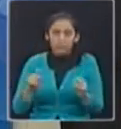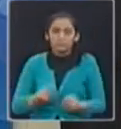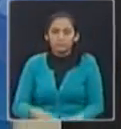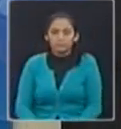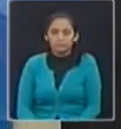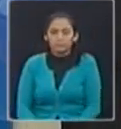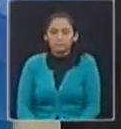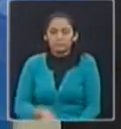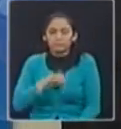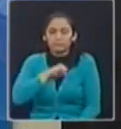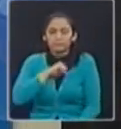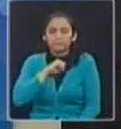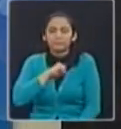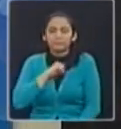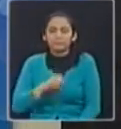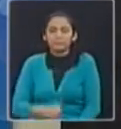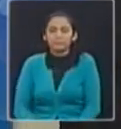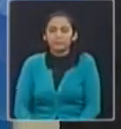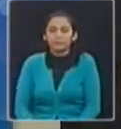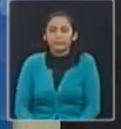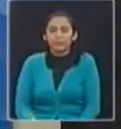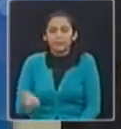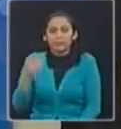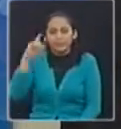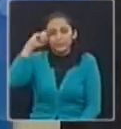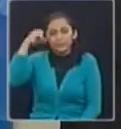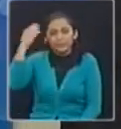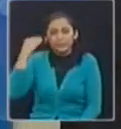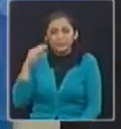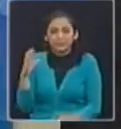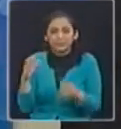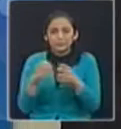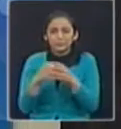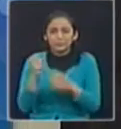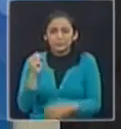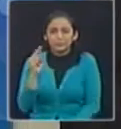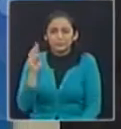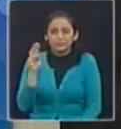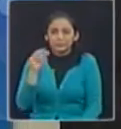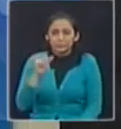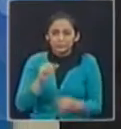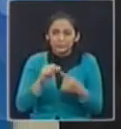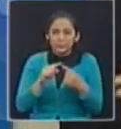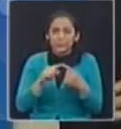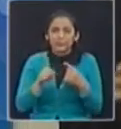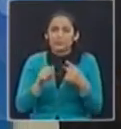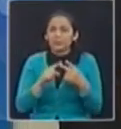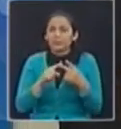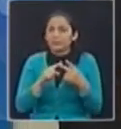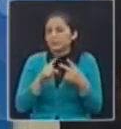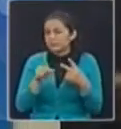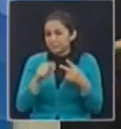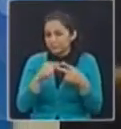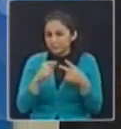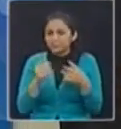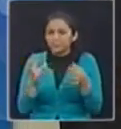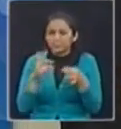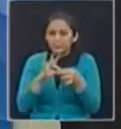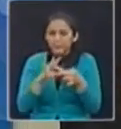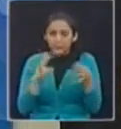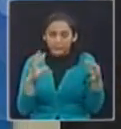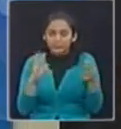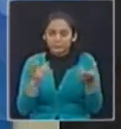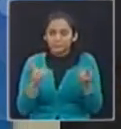entre Suma y Vive. Estas rupturas ya se dieron entre Suma y el Partido Social Cristiano cuando intentaban armar la unidad de